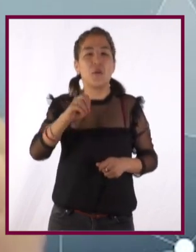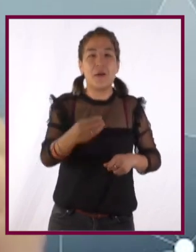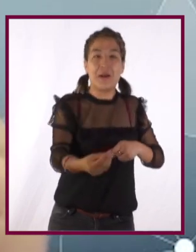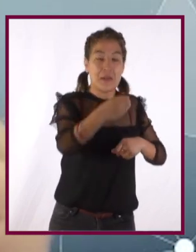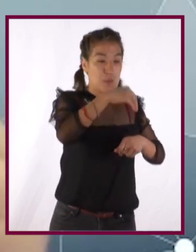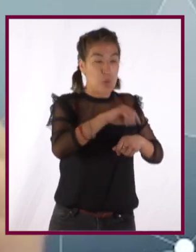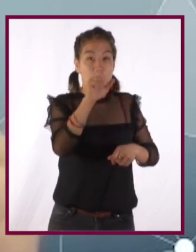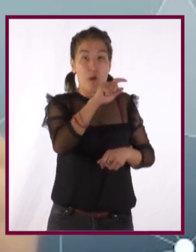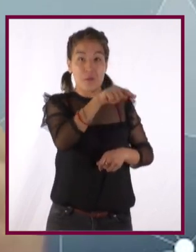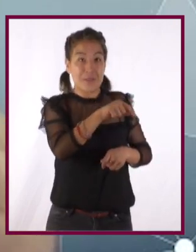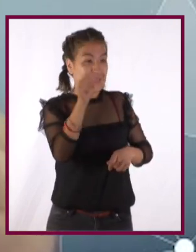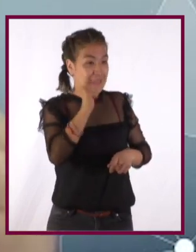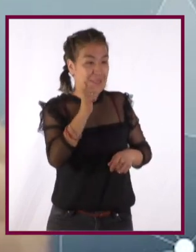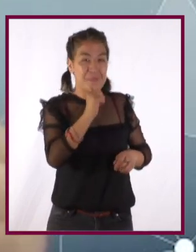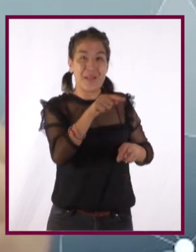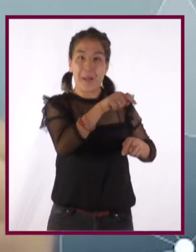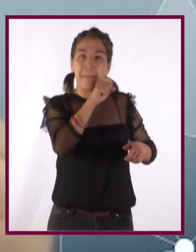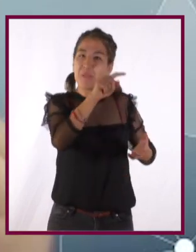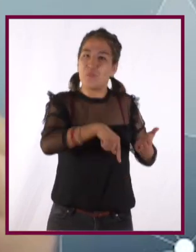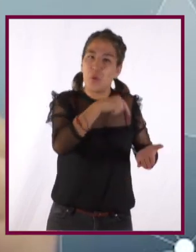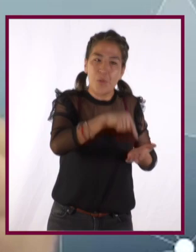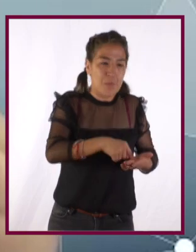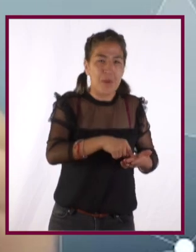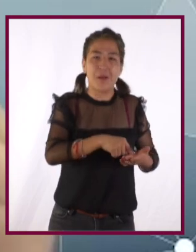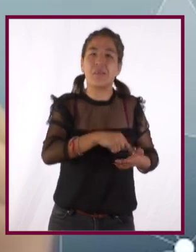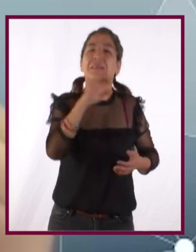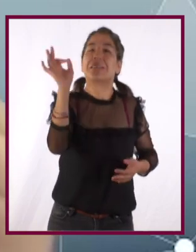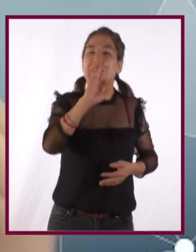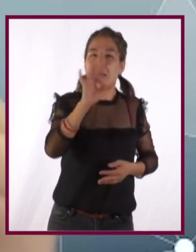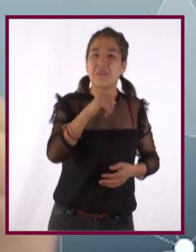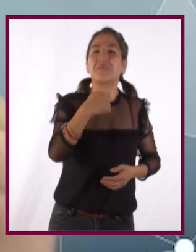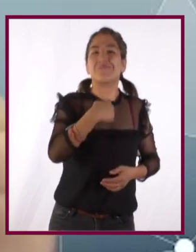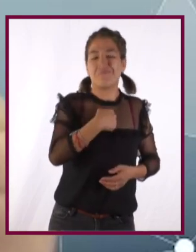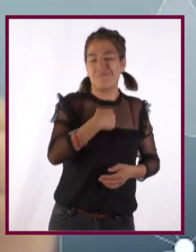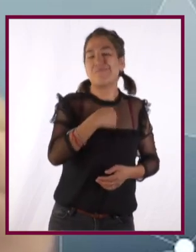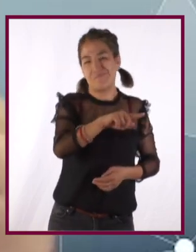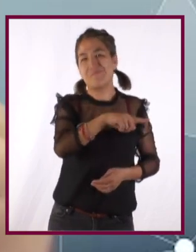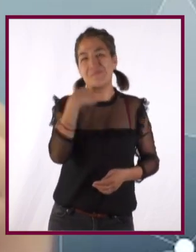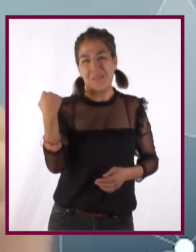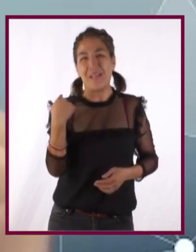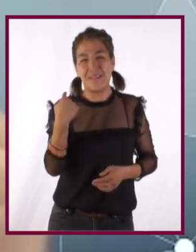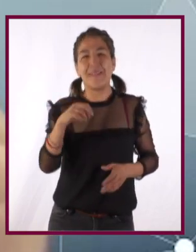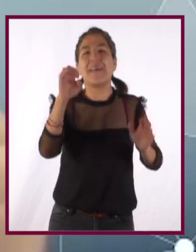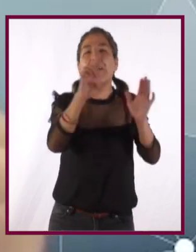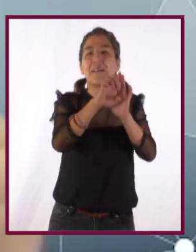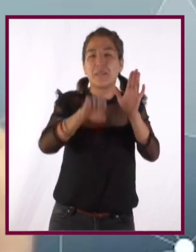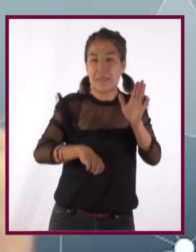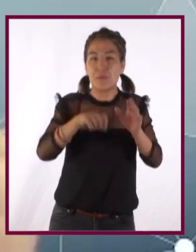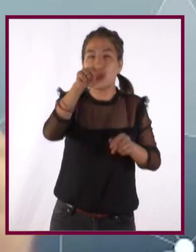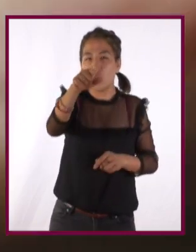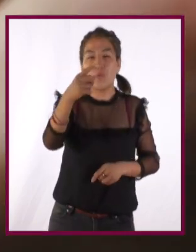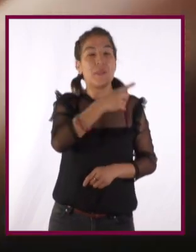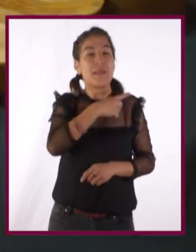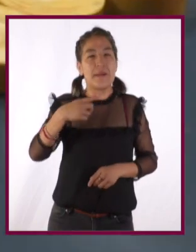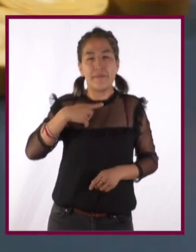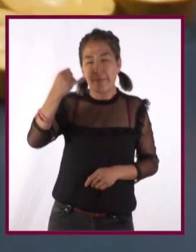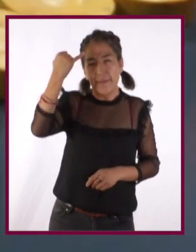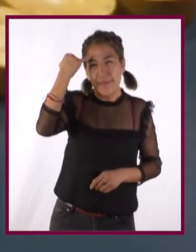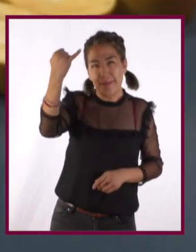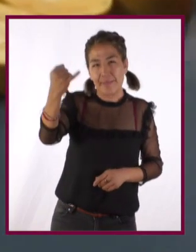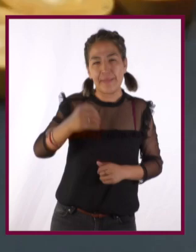donde pues siempre que caiga ahí en esos elementos, pues tengo las de perder, ¿sí? Entonces la idea